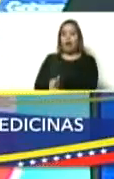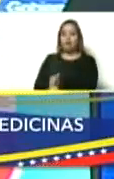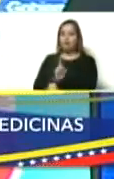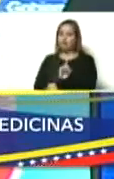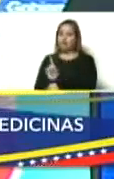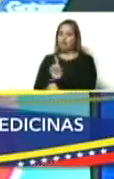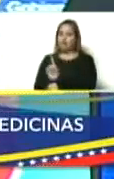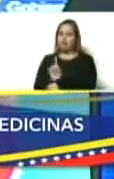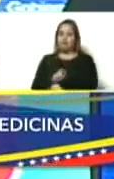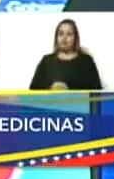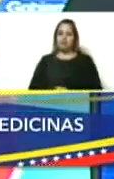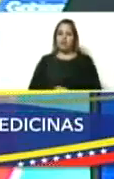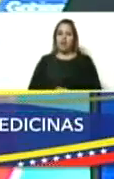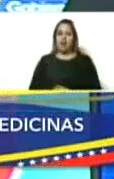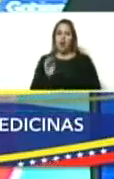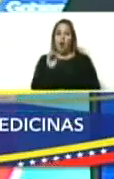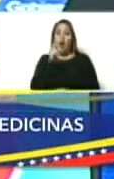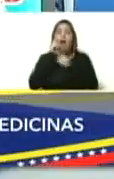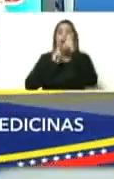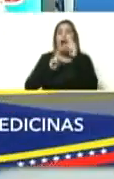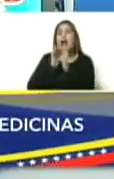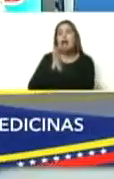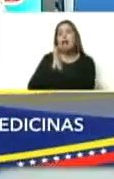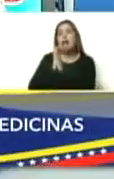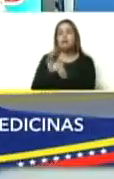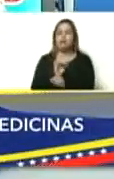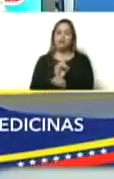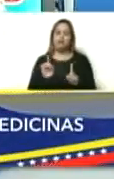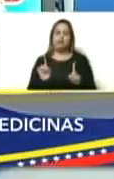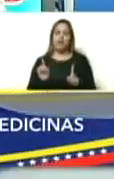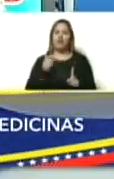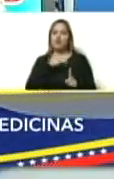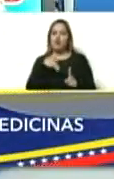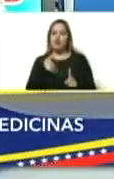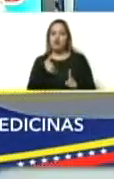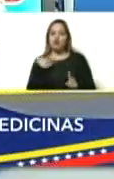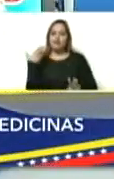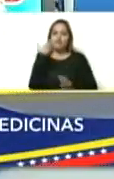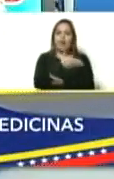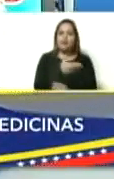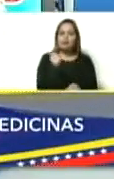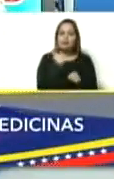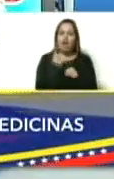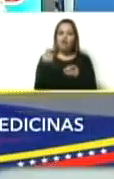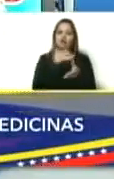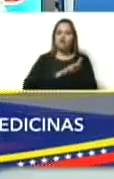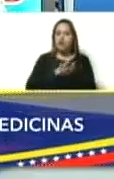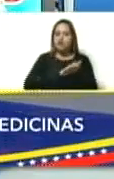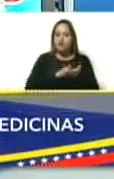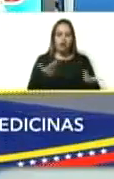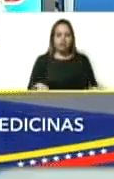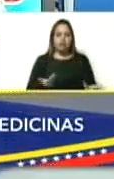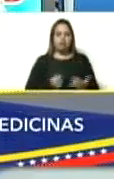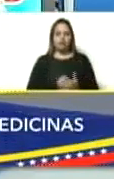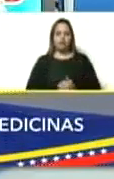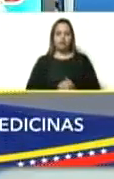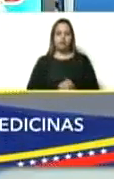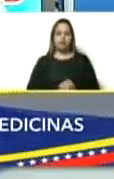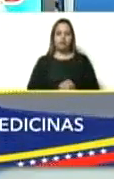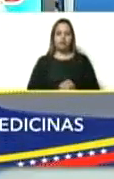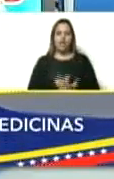ni nos ponemos en la lloradera, sino que vamos a la acción, a la solución.